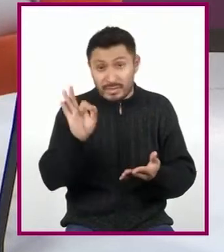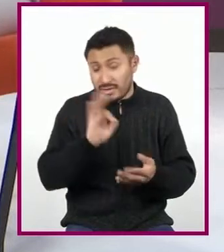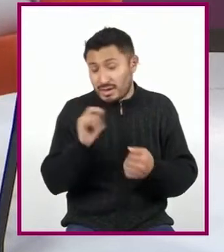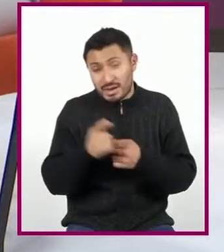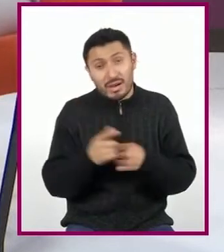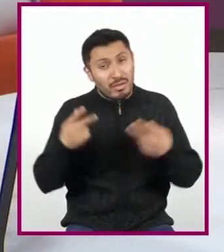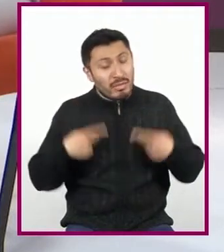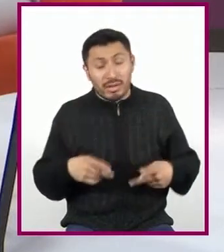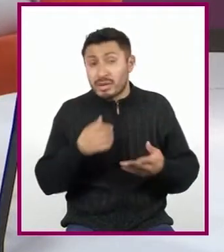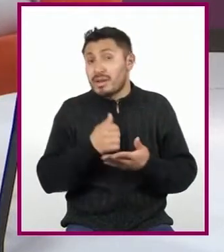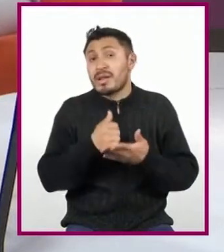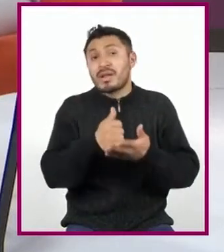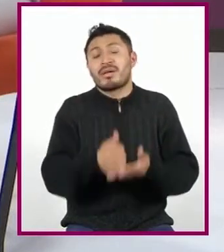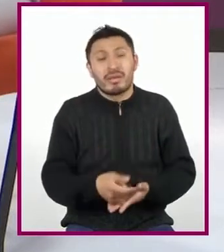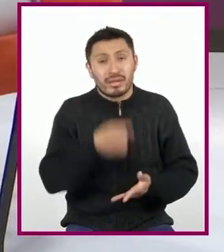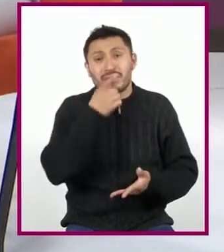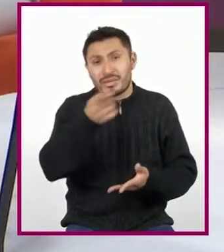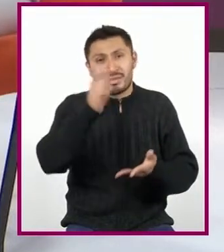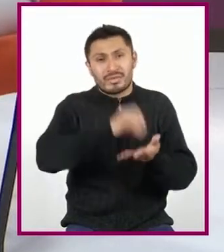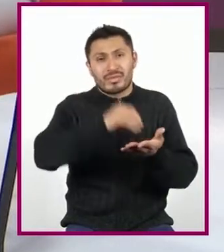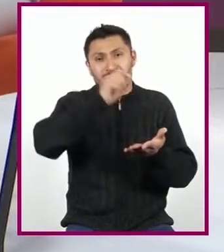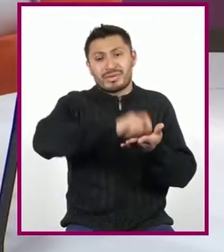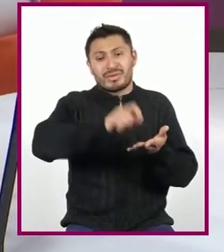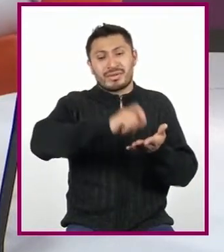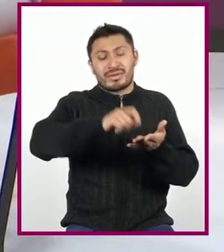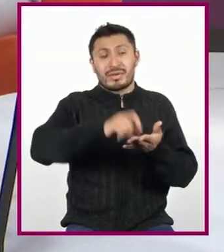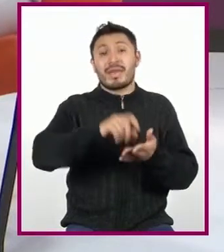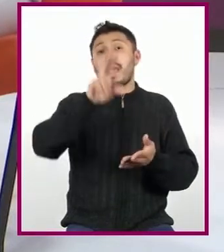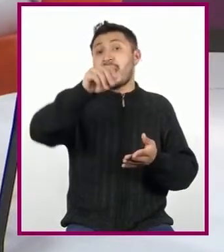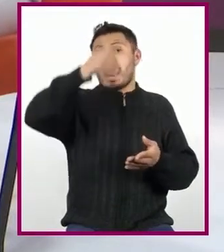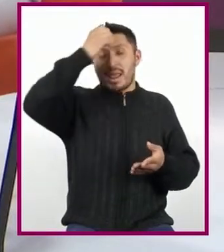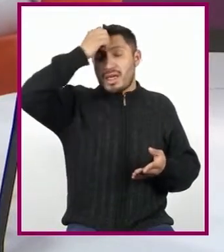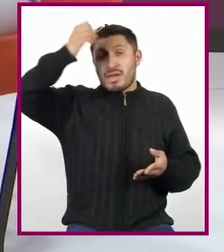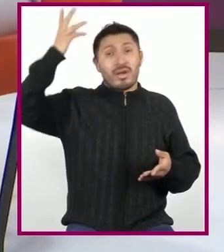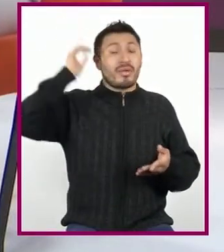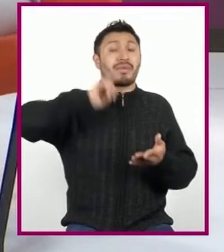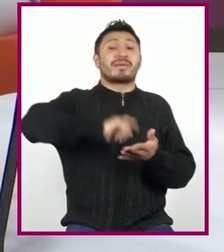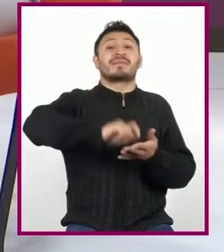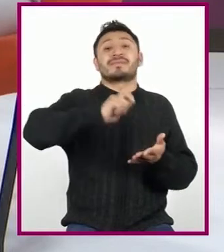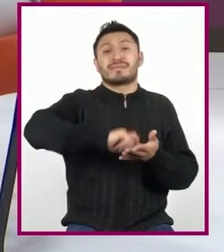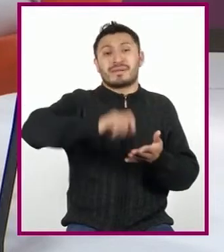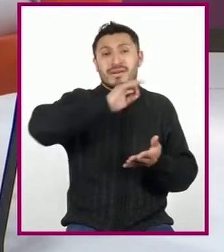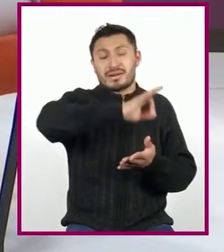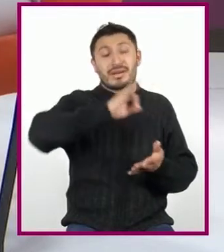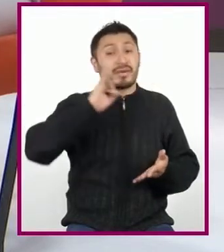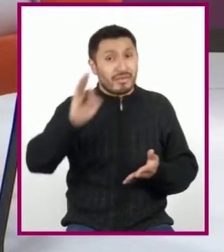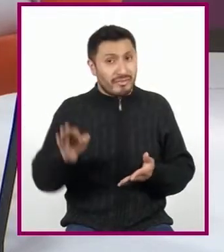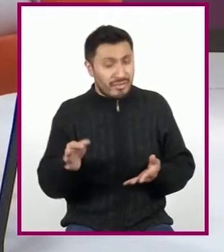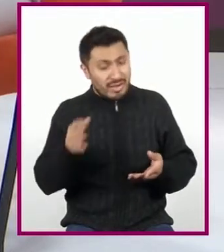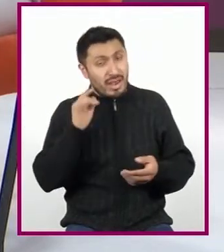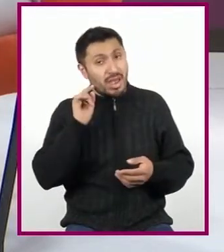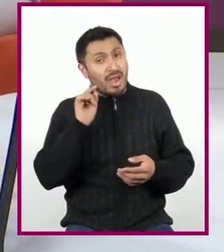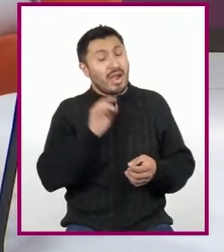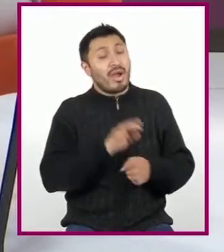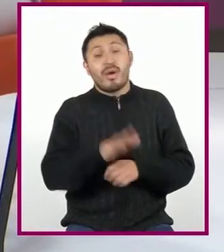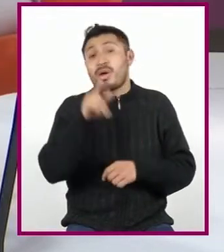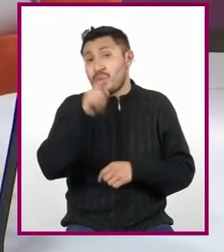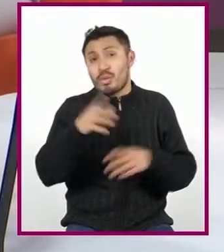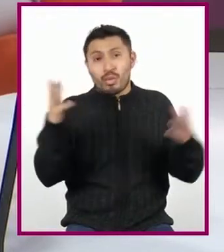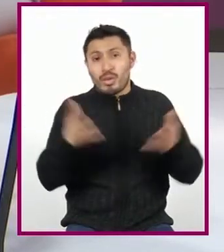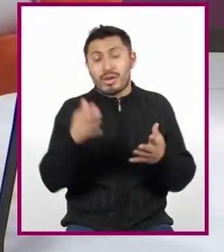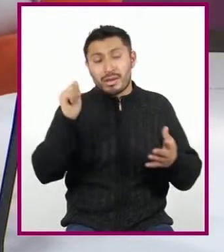Primero, ubica la obra, menciona el título, al autor o los autores. En el caso de